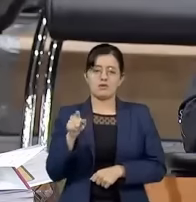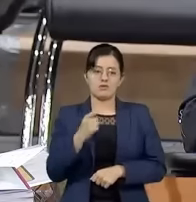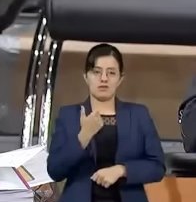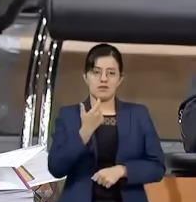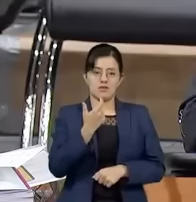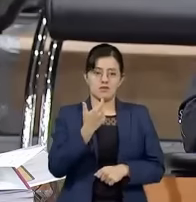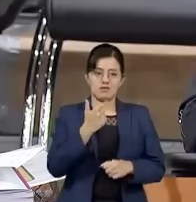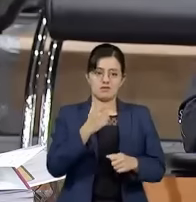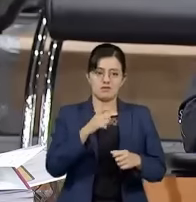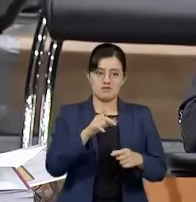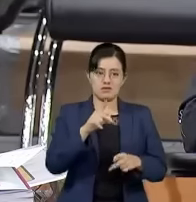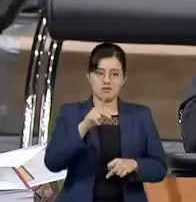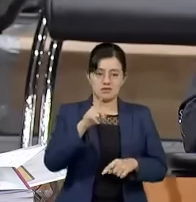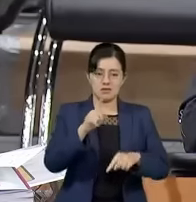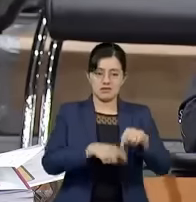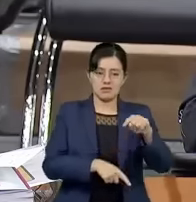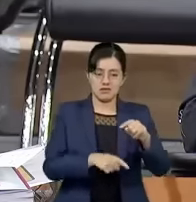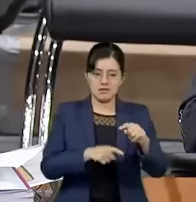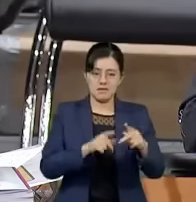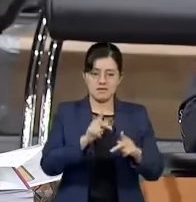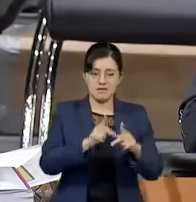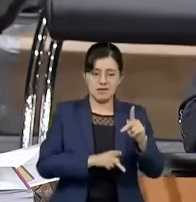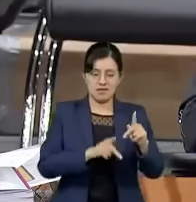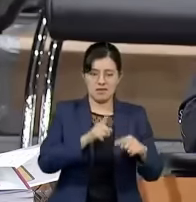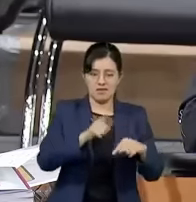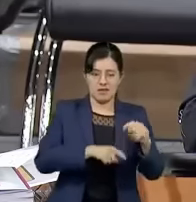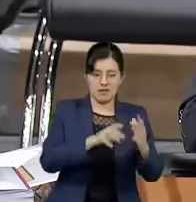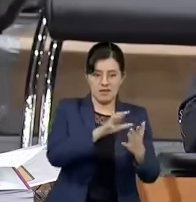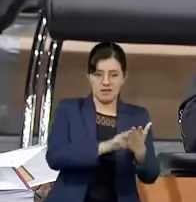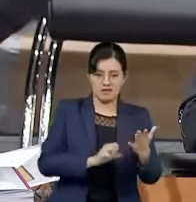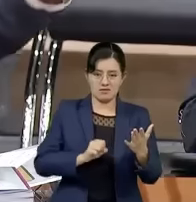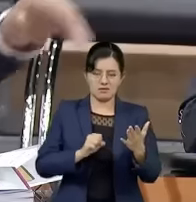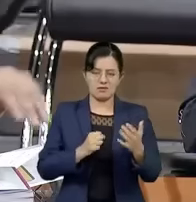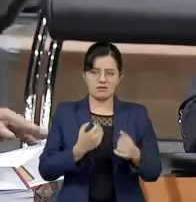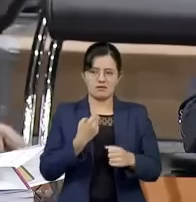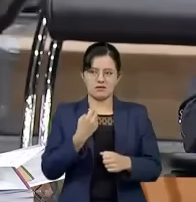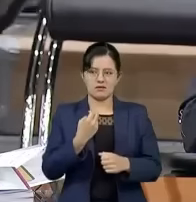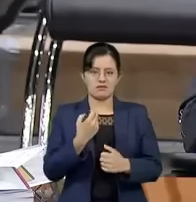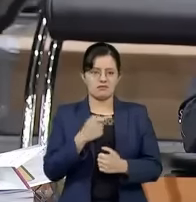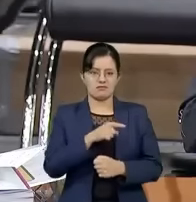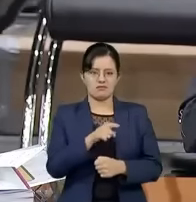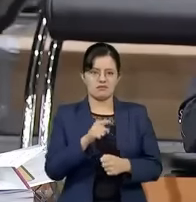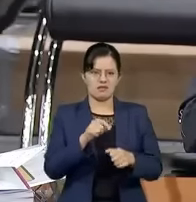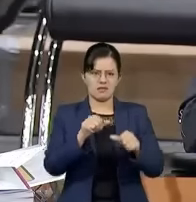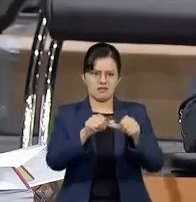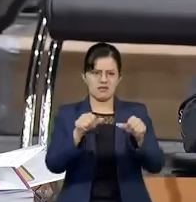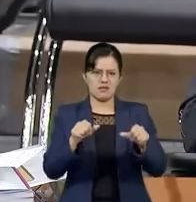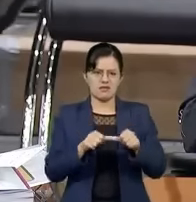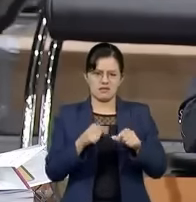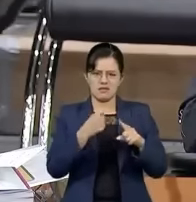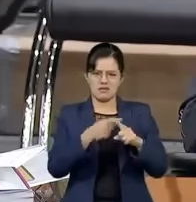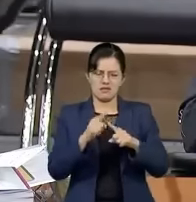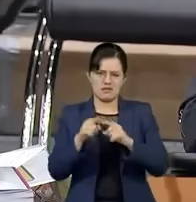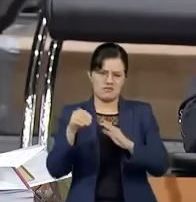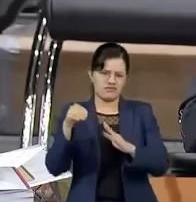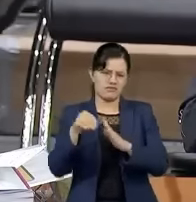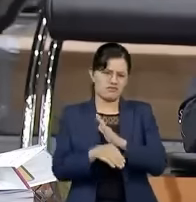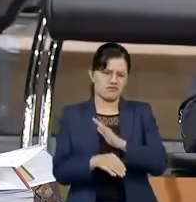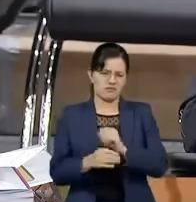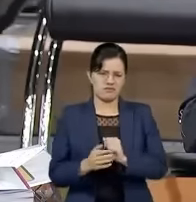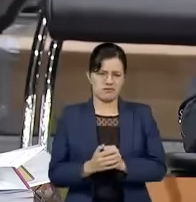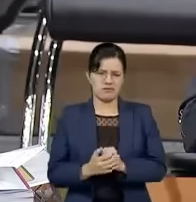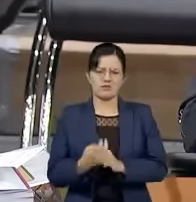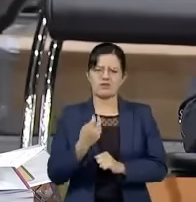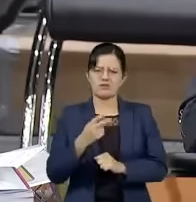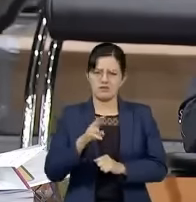económicamente al Instituto Nacional electoral en esa y en otras áreas No es cierto que no ha tenido un efecto los